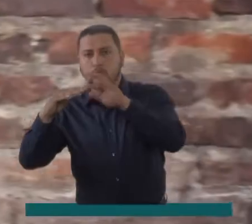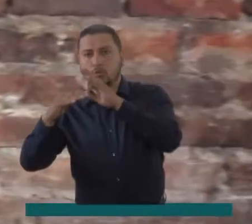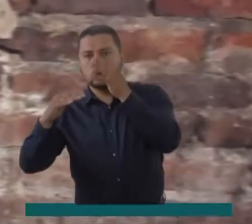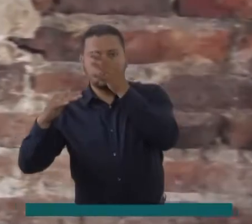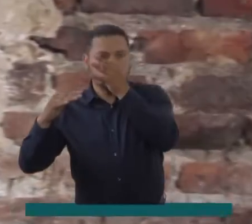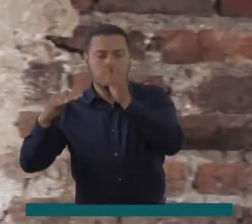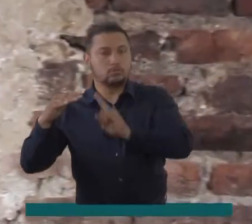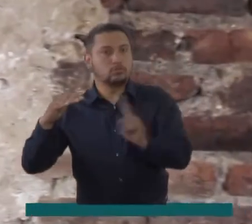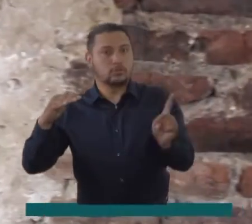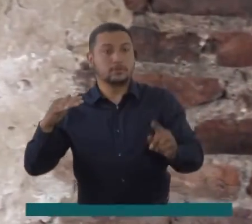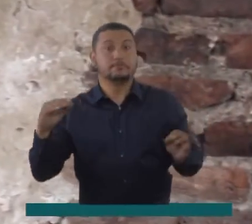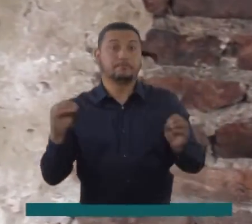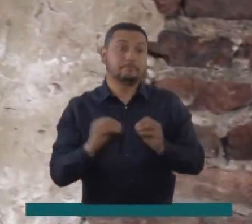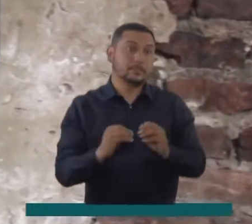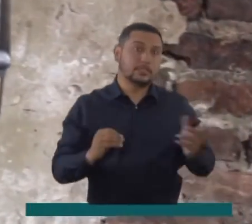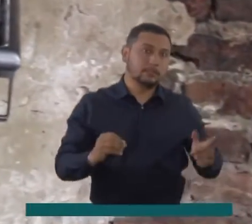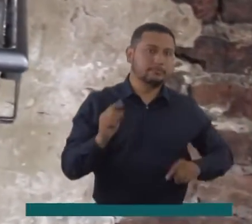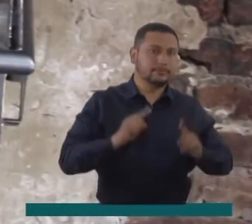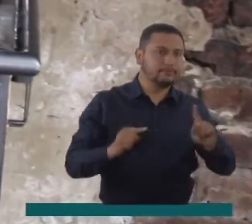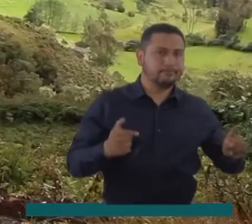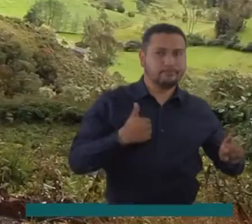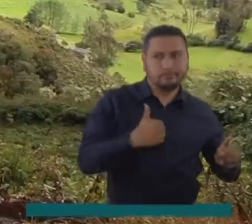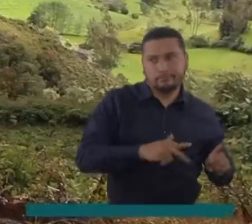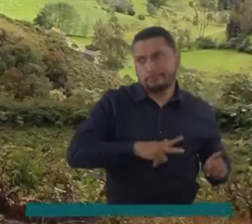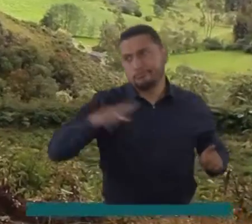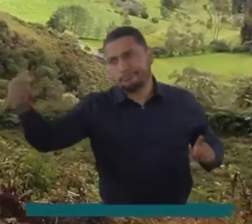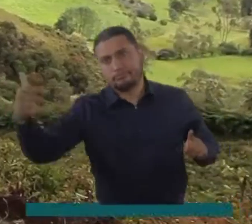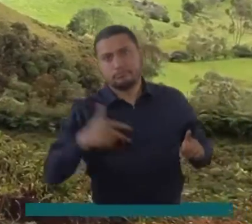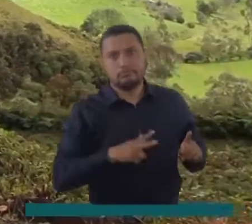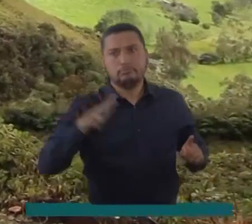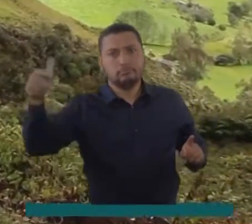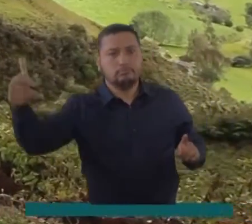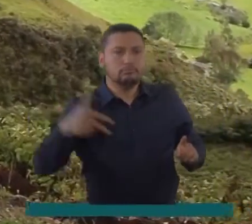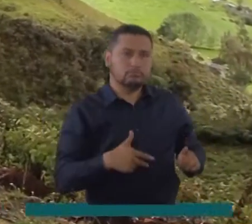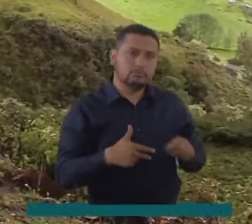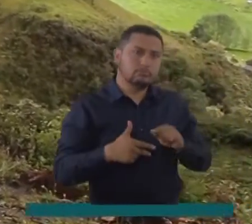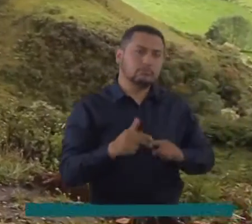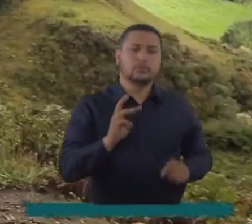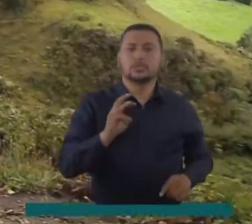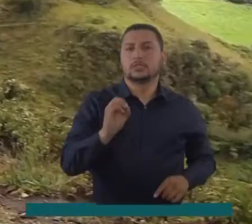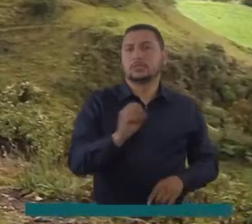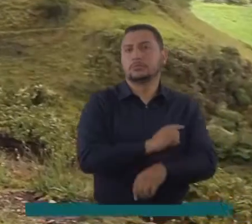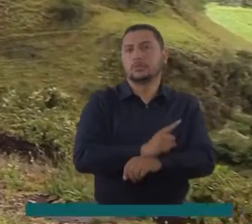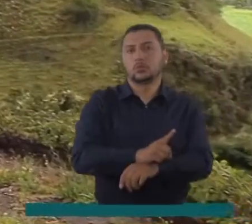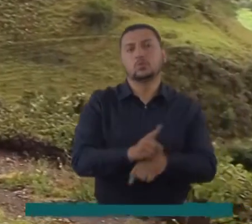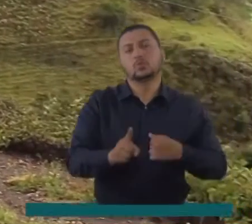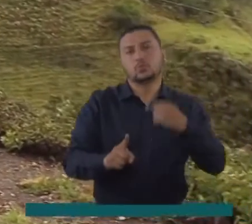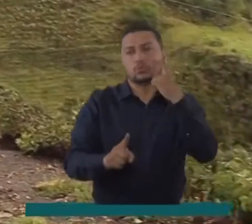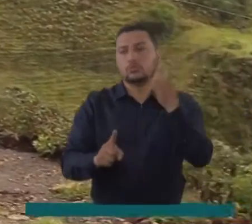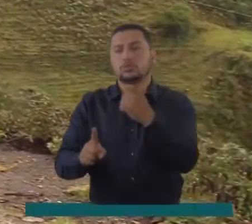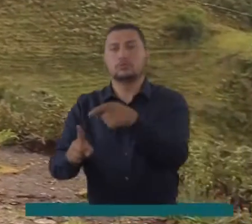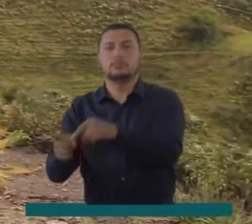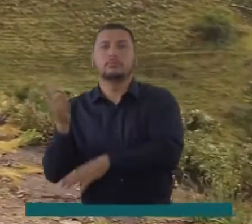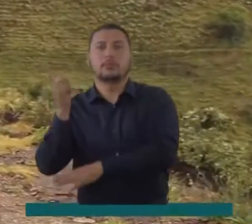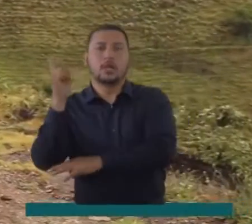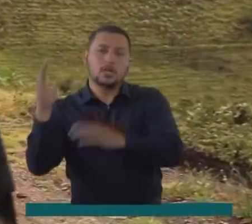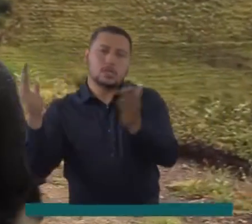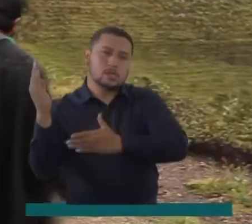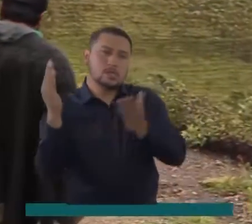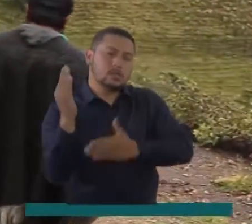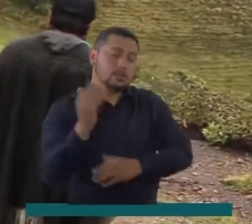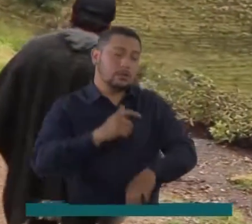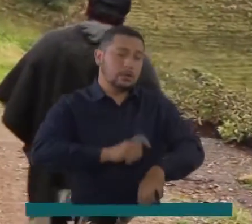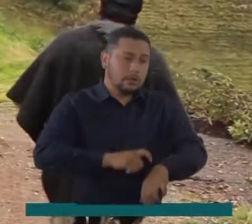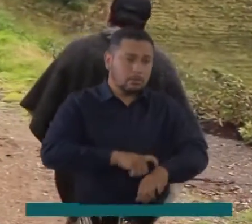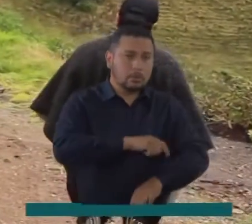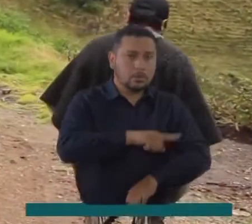ir hasta el pueblo. A muchos les queda a más de 30 minutos y al preparar alimentos solo con leña demanda más tiempo